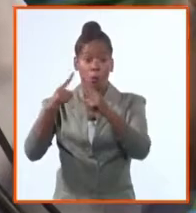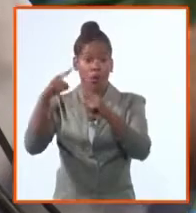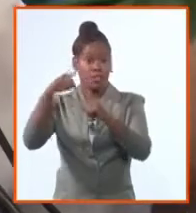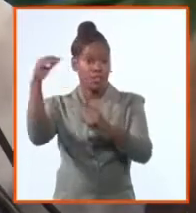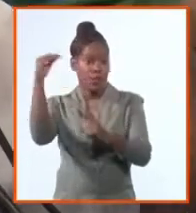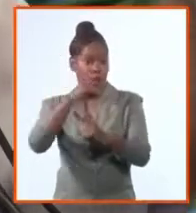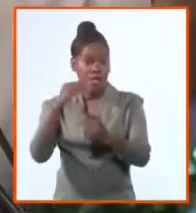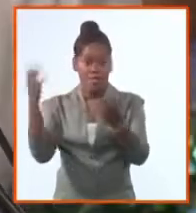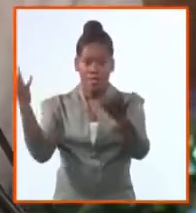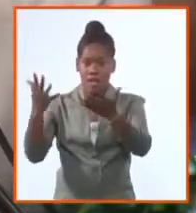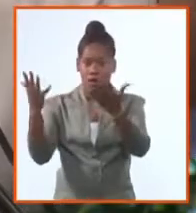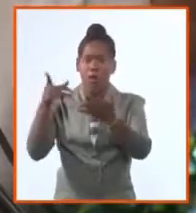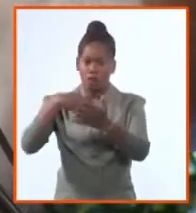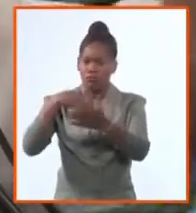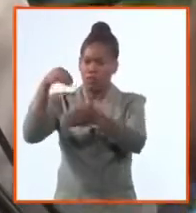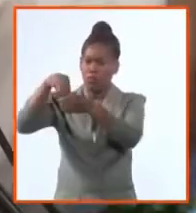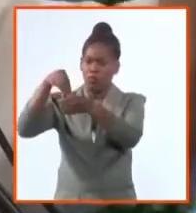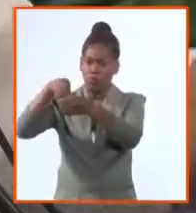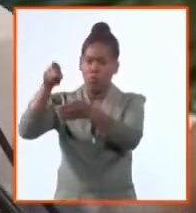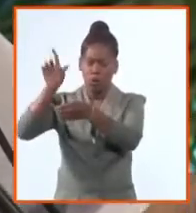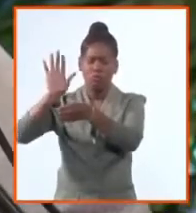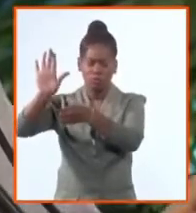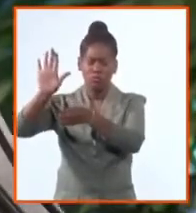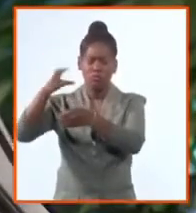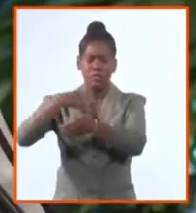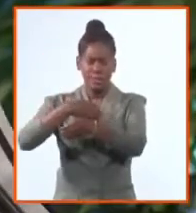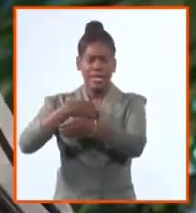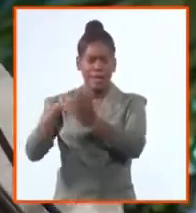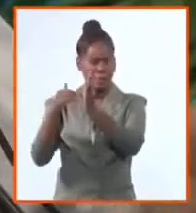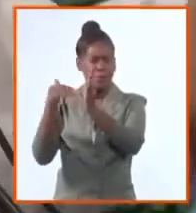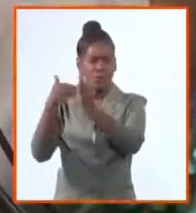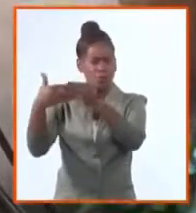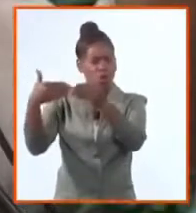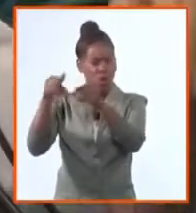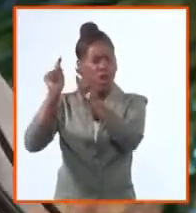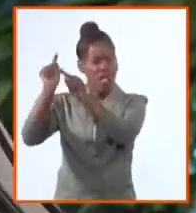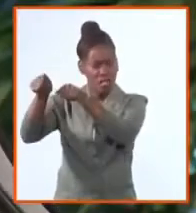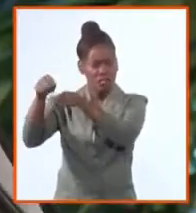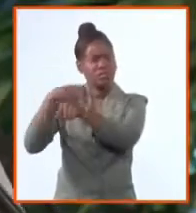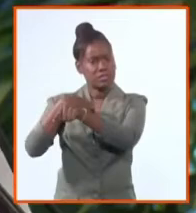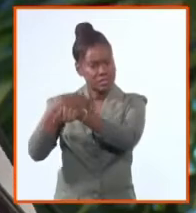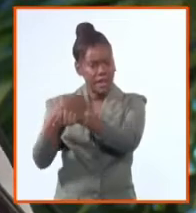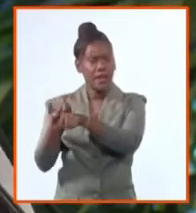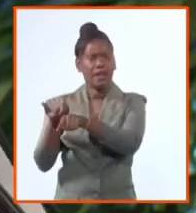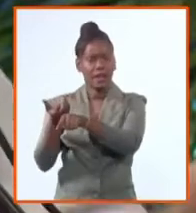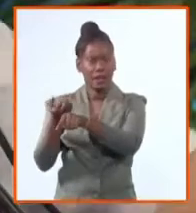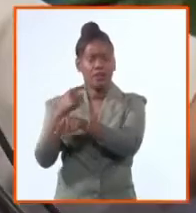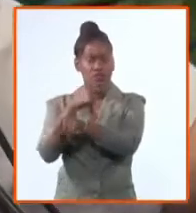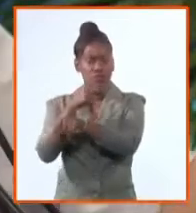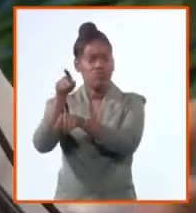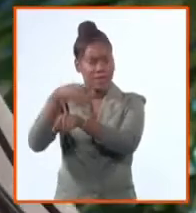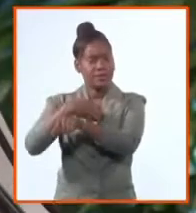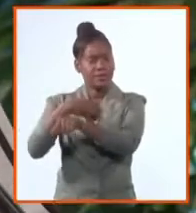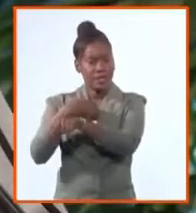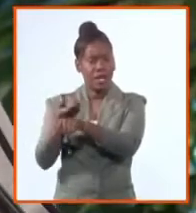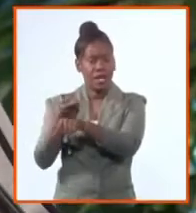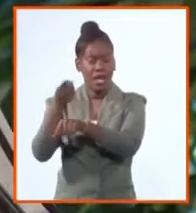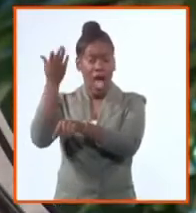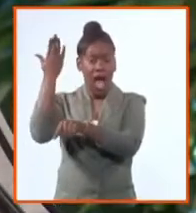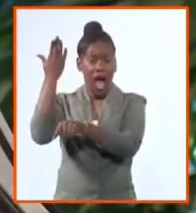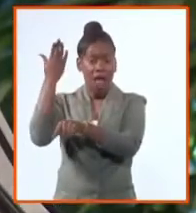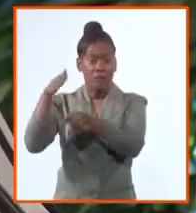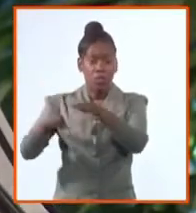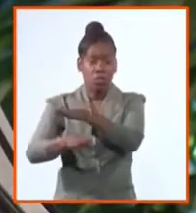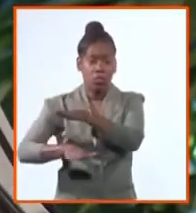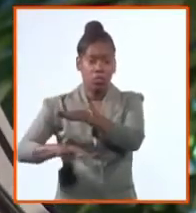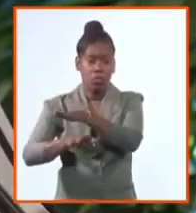mundial. Ya tienen una reserva, yo lo estaba leyendo, 618.000 millones de dólares de reserva, la han logrado levantar de la nada, cuando tenían